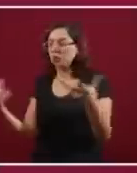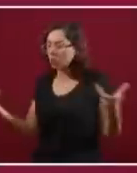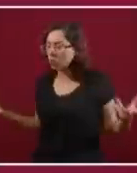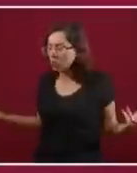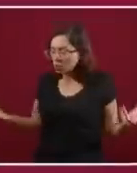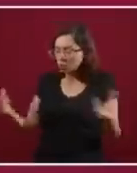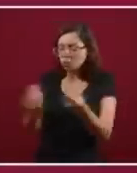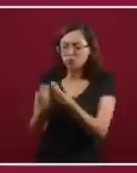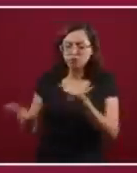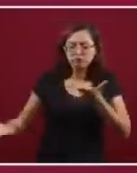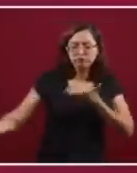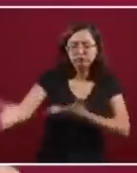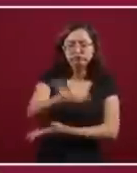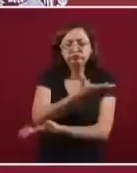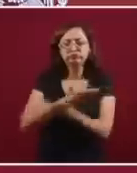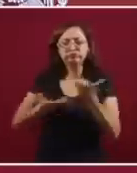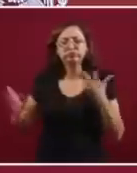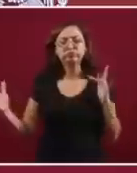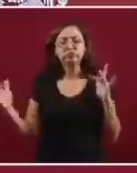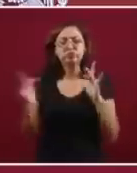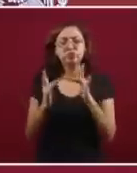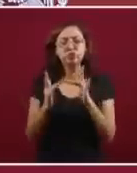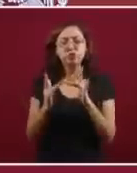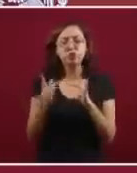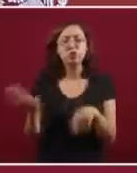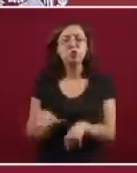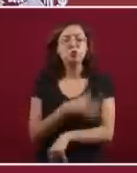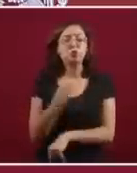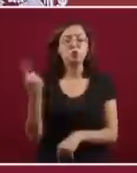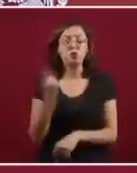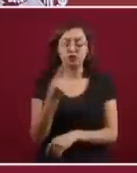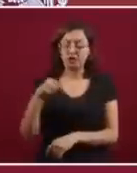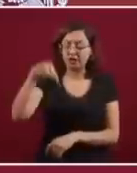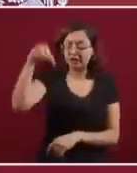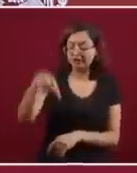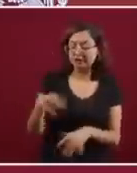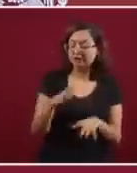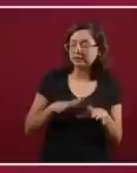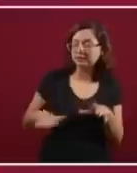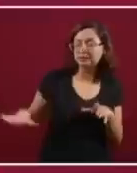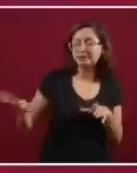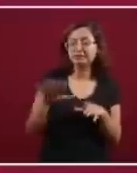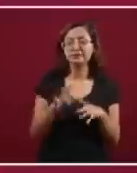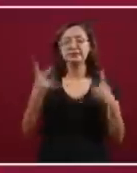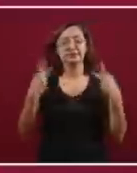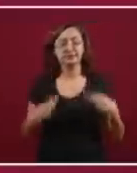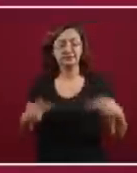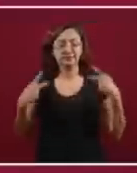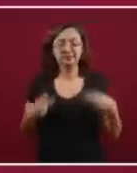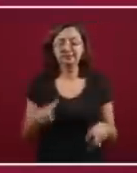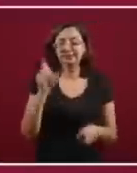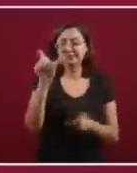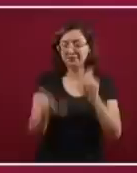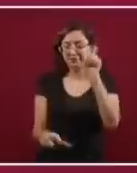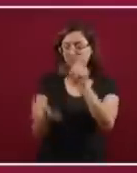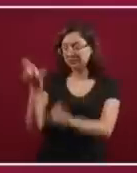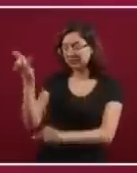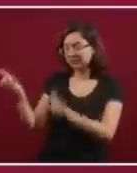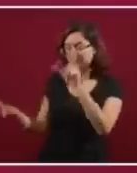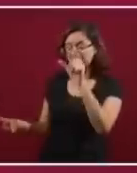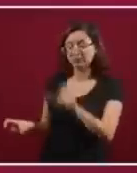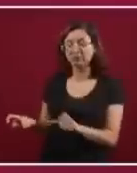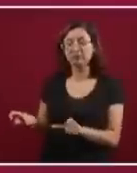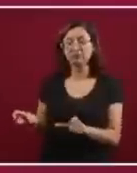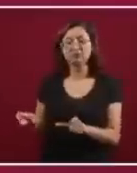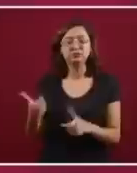conexión porque aquí los componentes de la sociedad la ciudadanía desde muy distintos